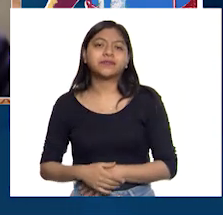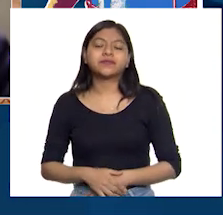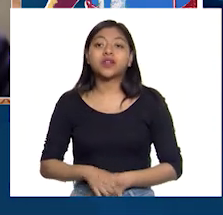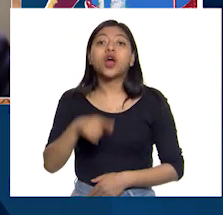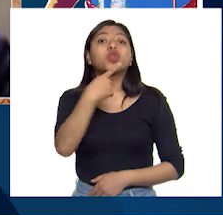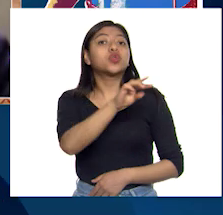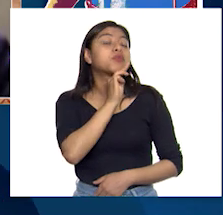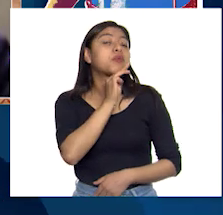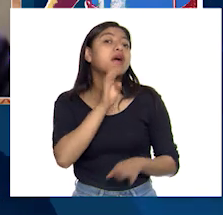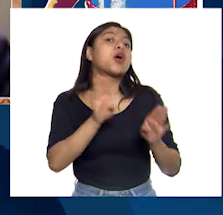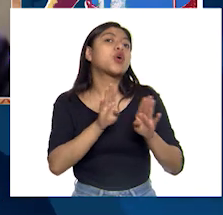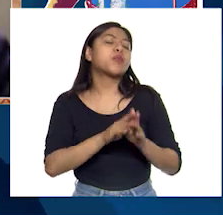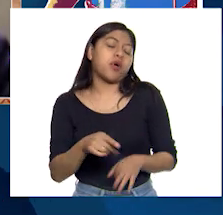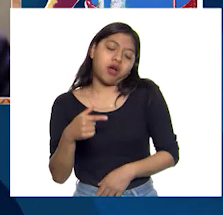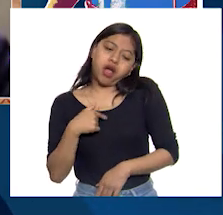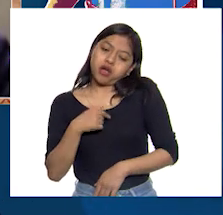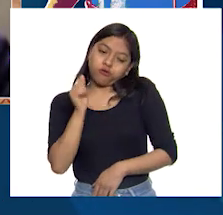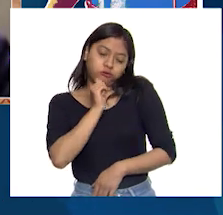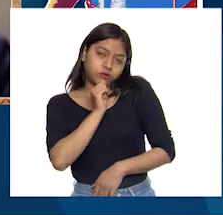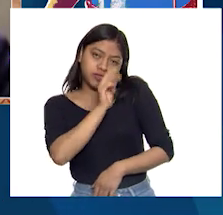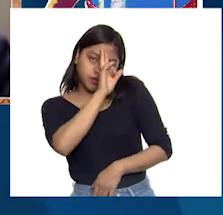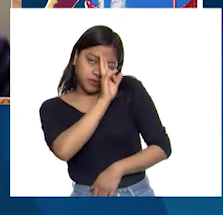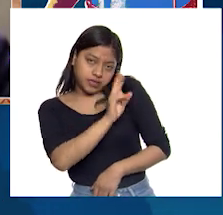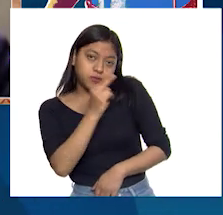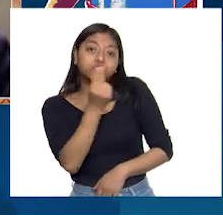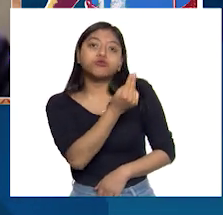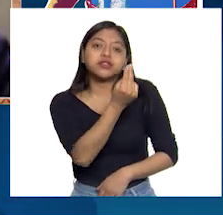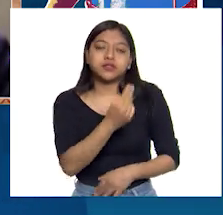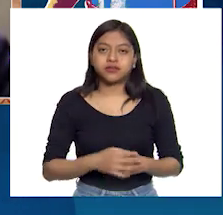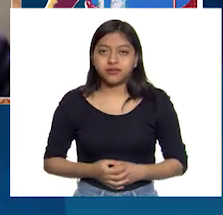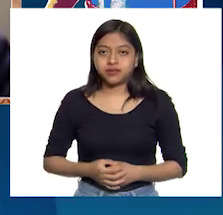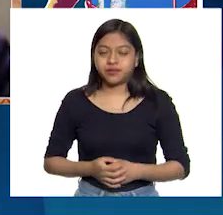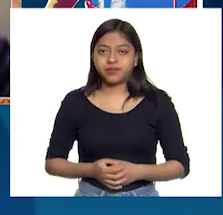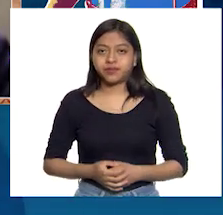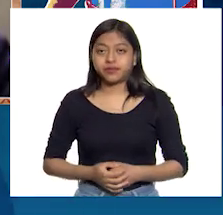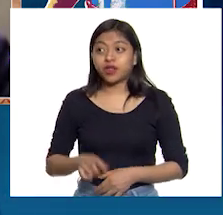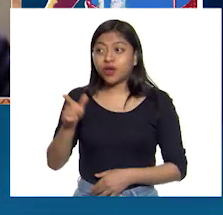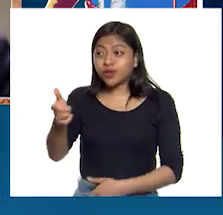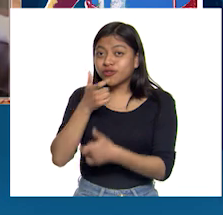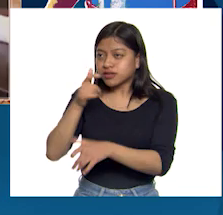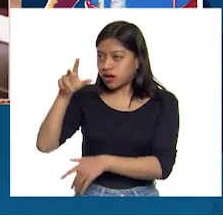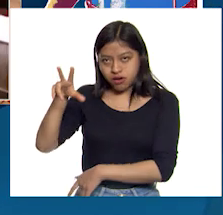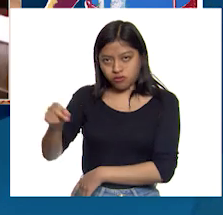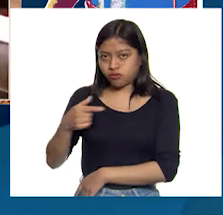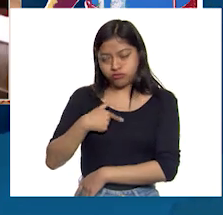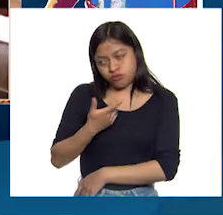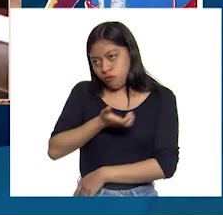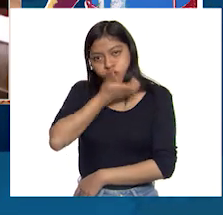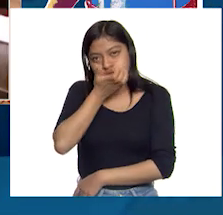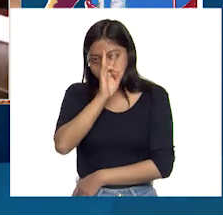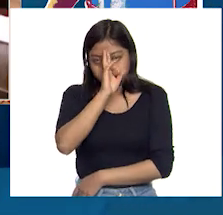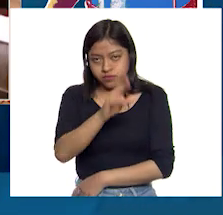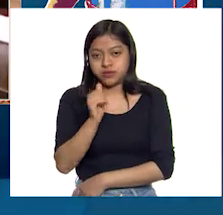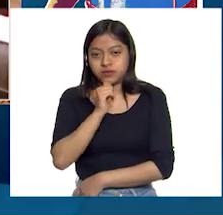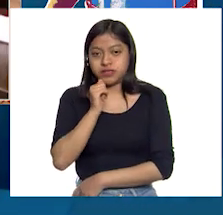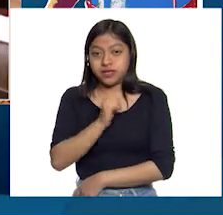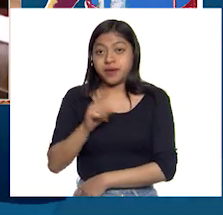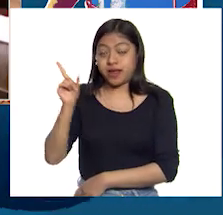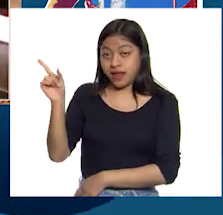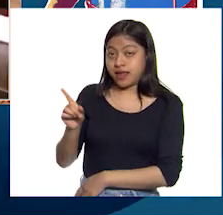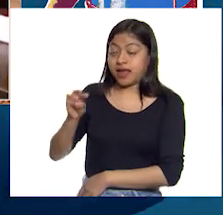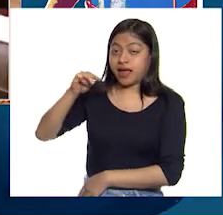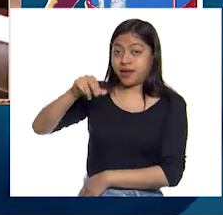usted. Ella también le habla de usted a mis abuelitos. No te burles, Jim, no te rías. Pasen a merendar, dijo Mariana,